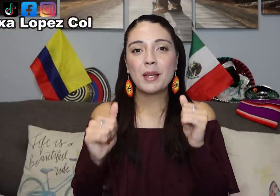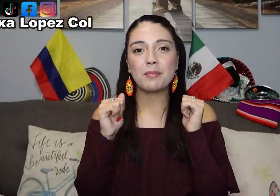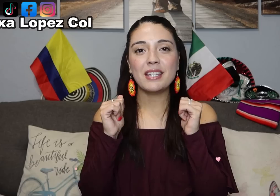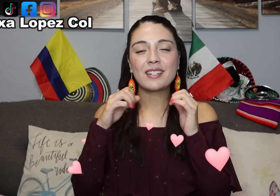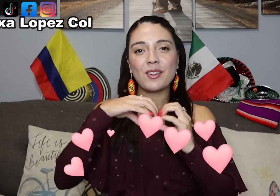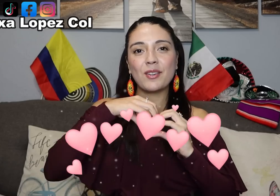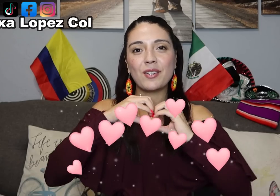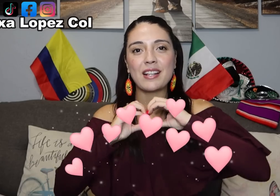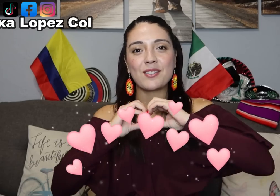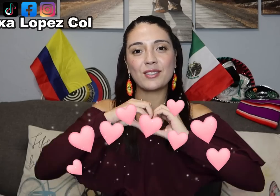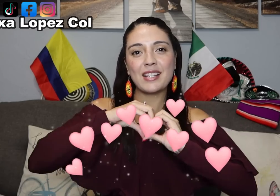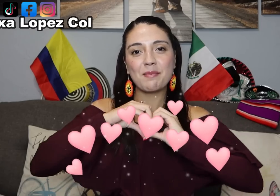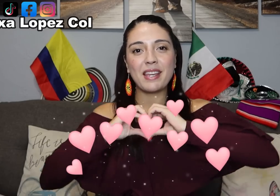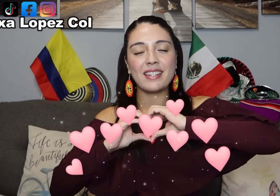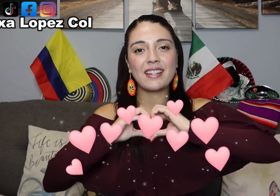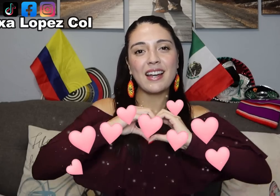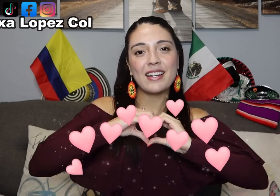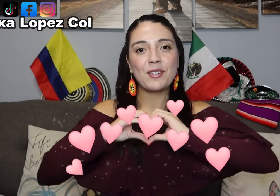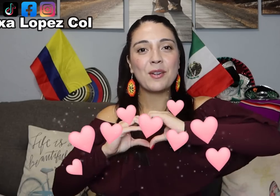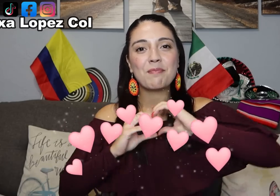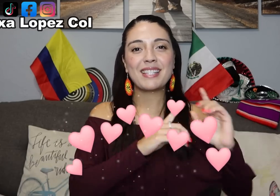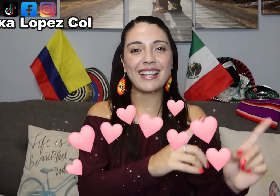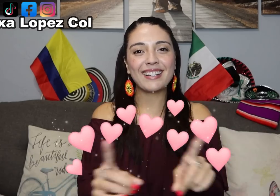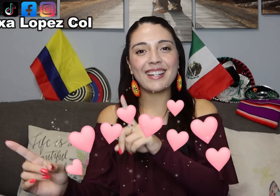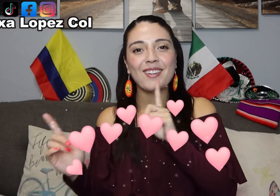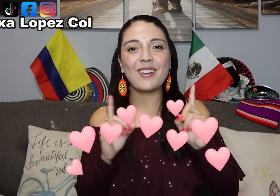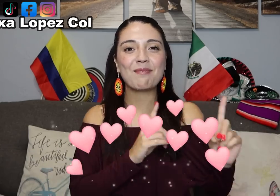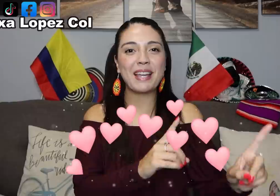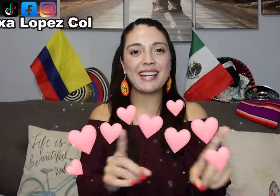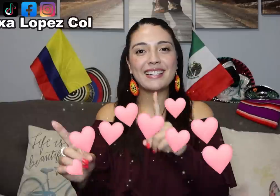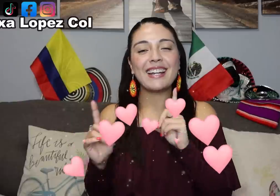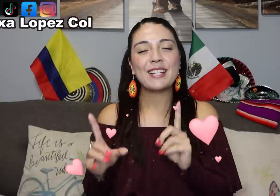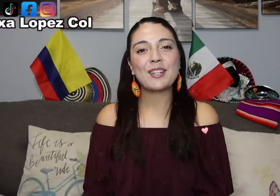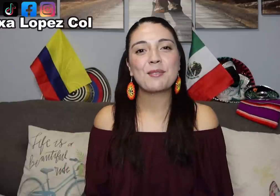favorita: mi corazón es mexicano, mi sangre